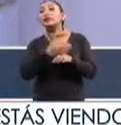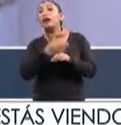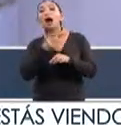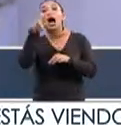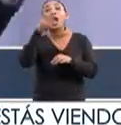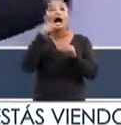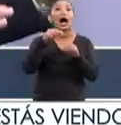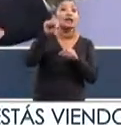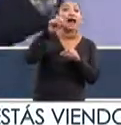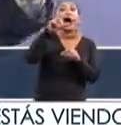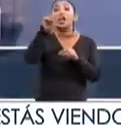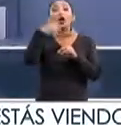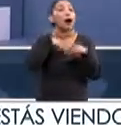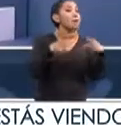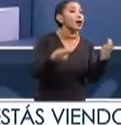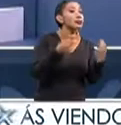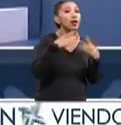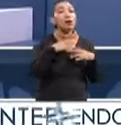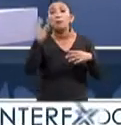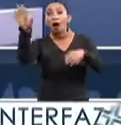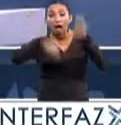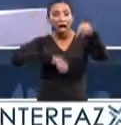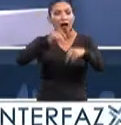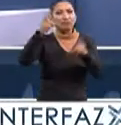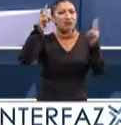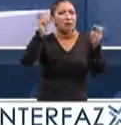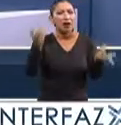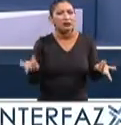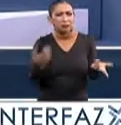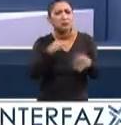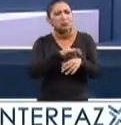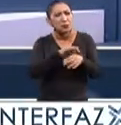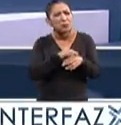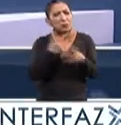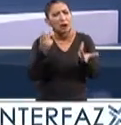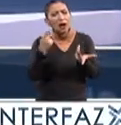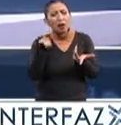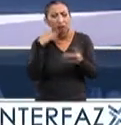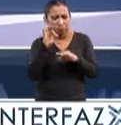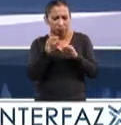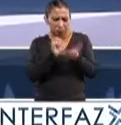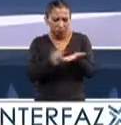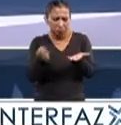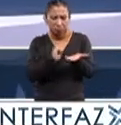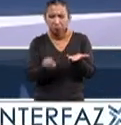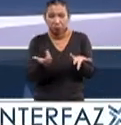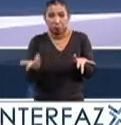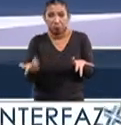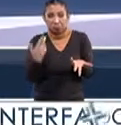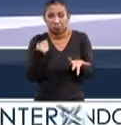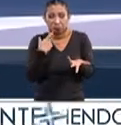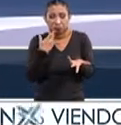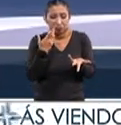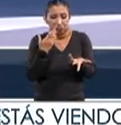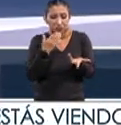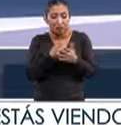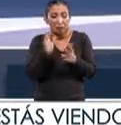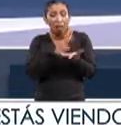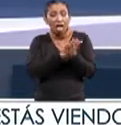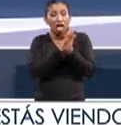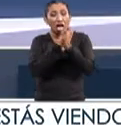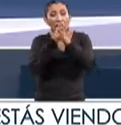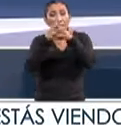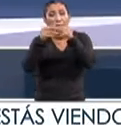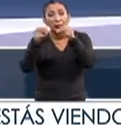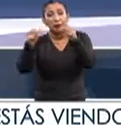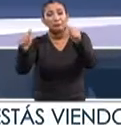el narco, entonces la trata, y empiezan a agarrar temas que son vivos, pero los tratan tan mal, los maltratan tanto, que se van